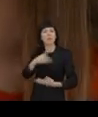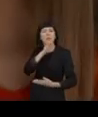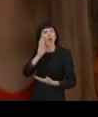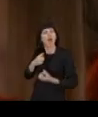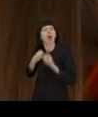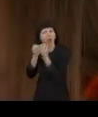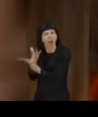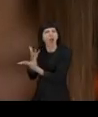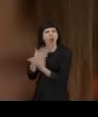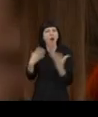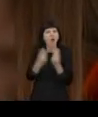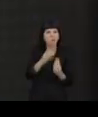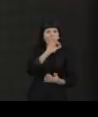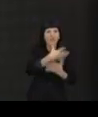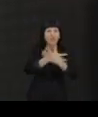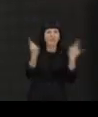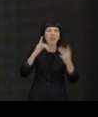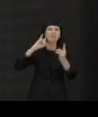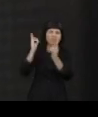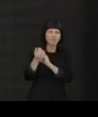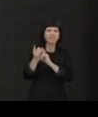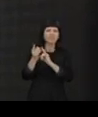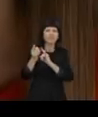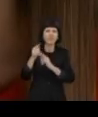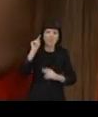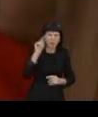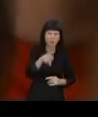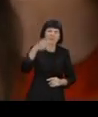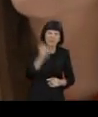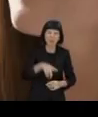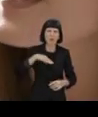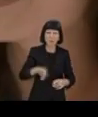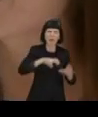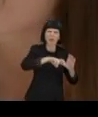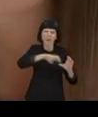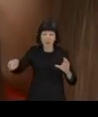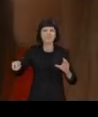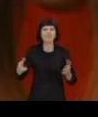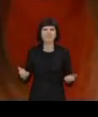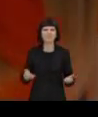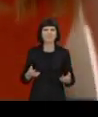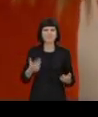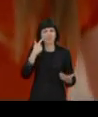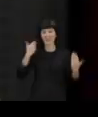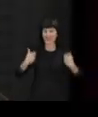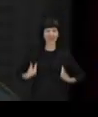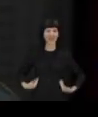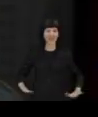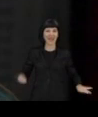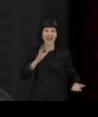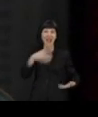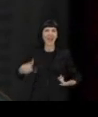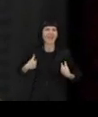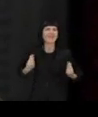Tenemos que poner el foco en todas nuestras acciones en los jóvenes, porque es cierto que se nos han incrementado los casos registrados en